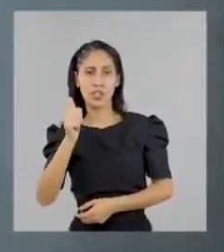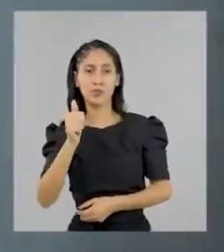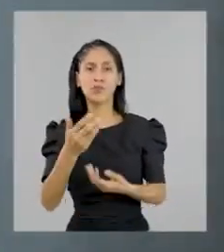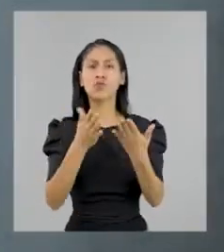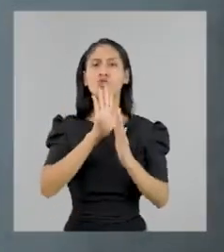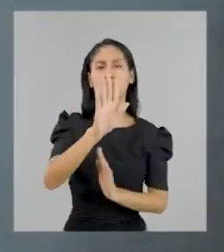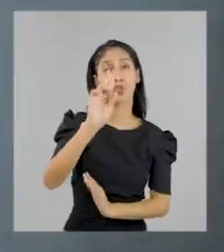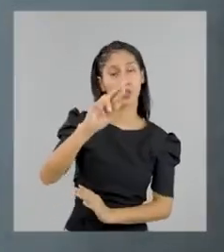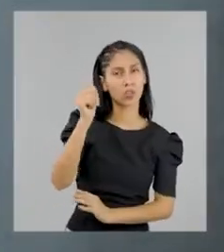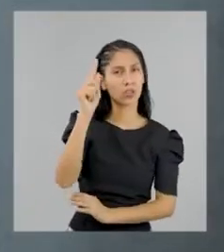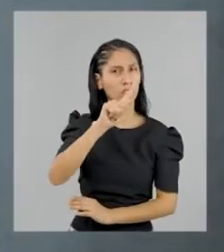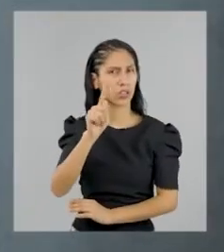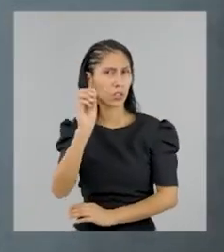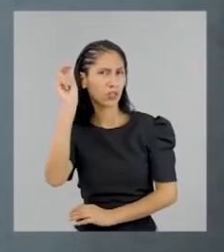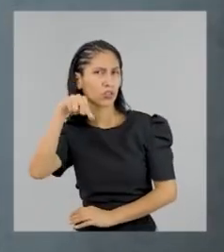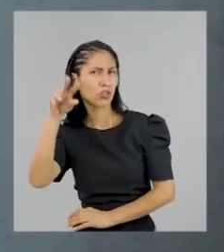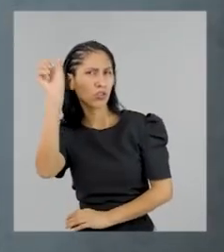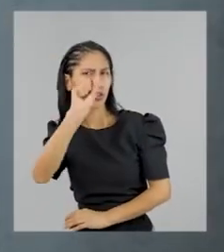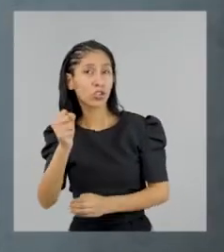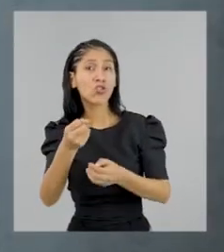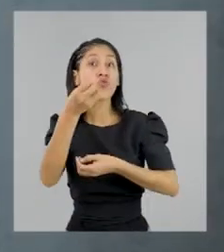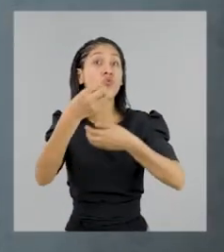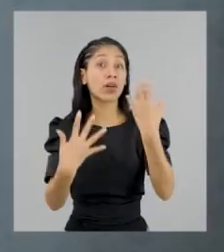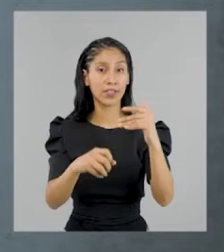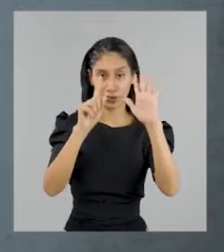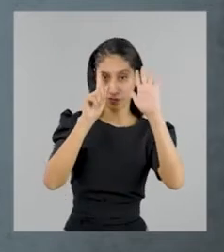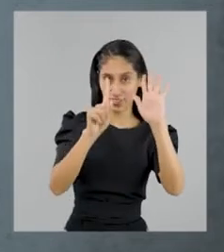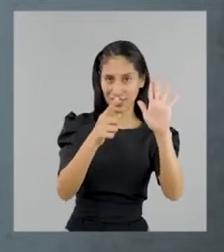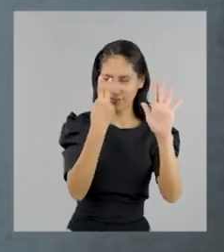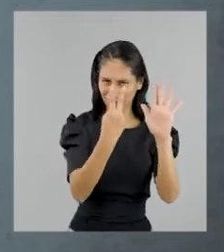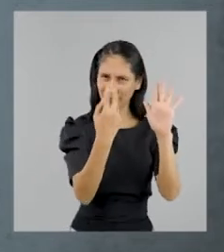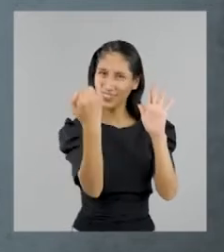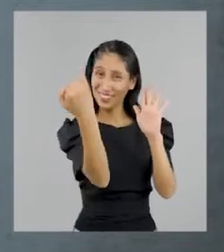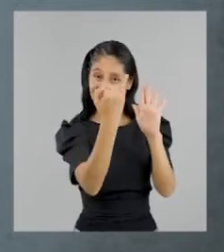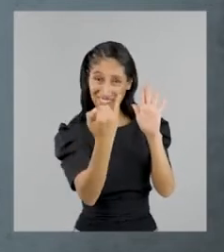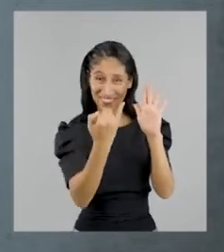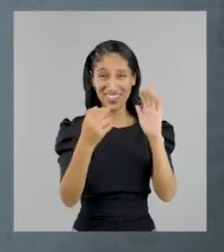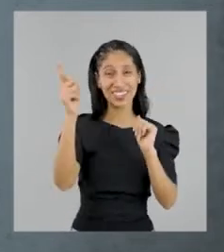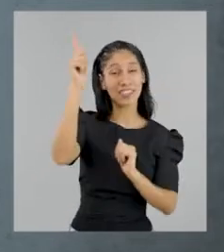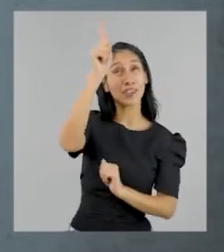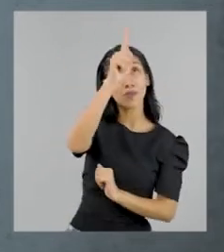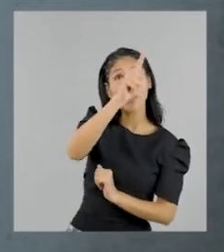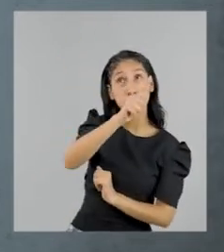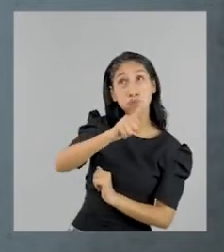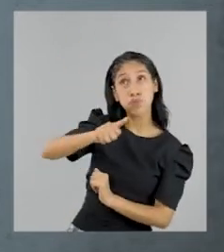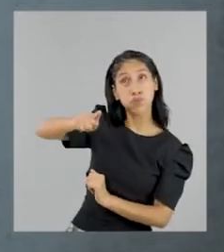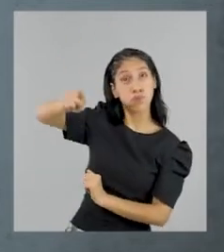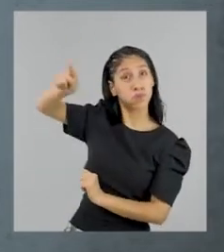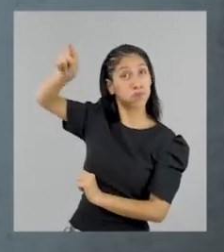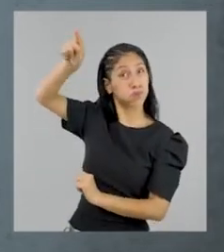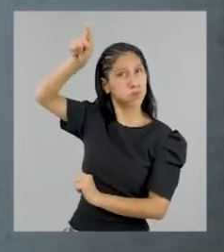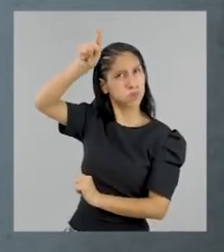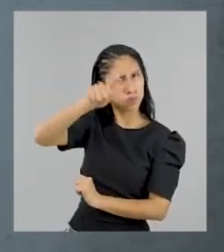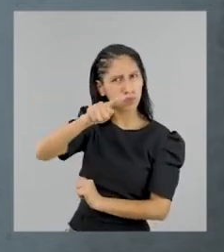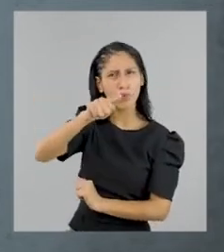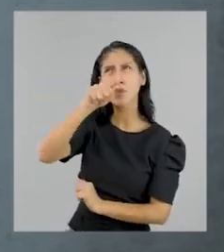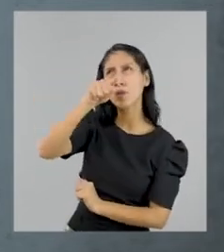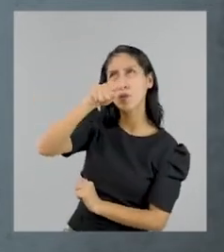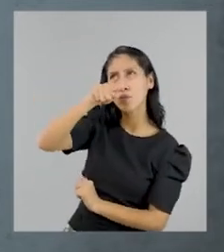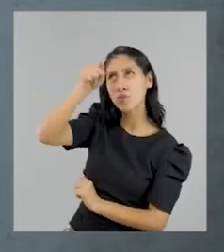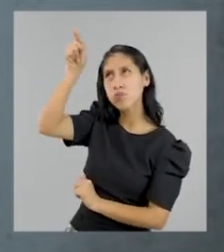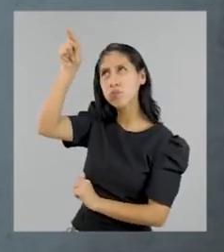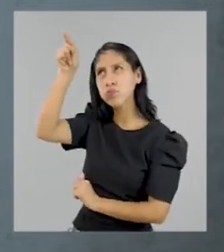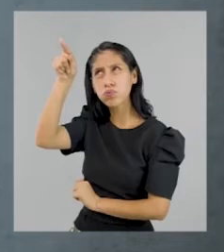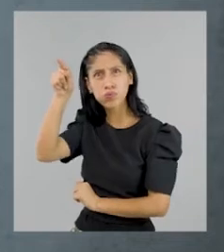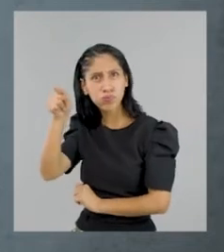son 6. Se obtienen relacionando los lados y los ángulos de un triángulo rectángulo. Luego